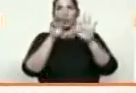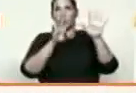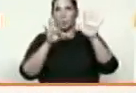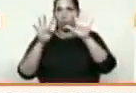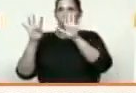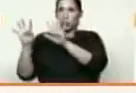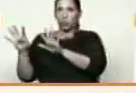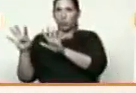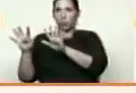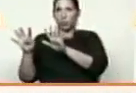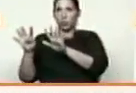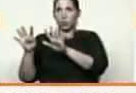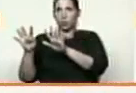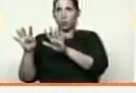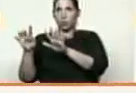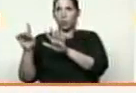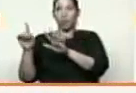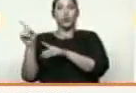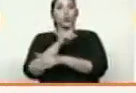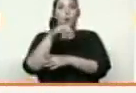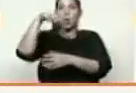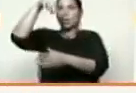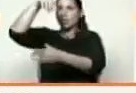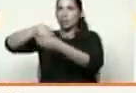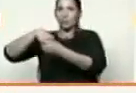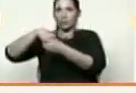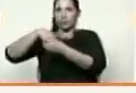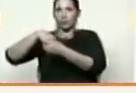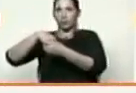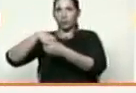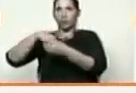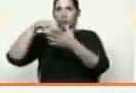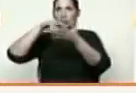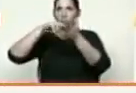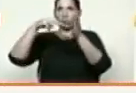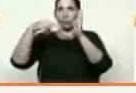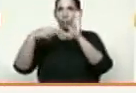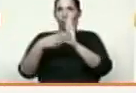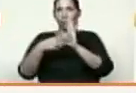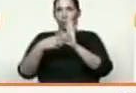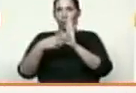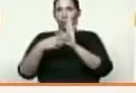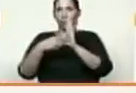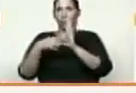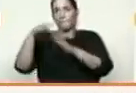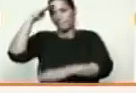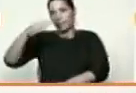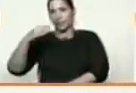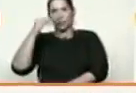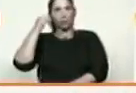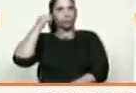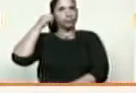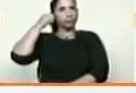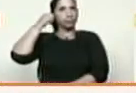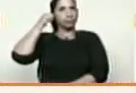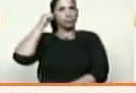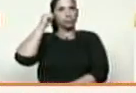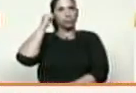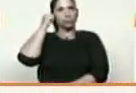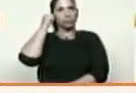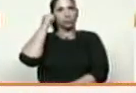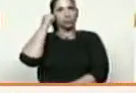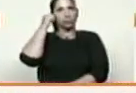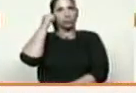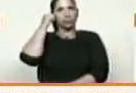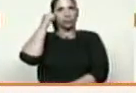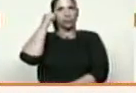no es el de intervenciones en el sentido clásico militar. De tal manera que o